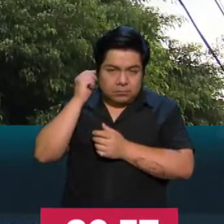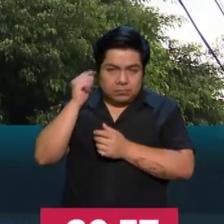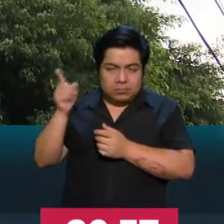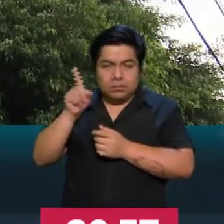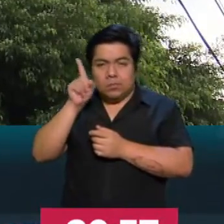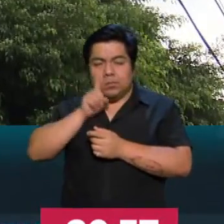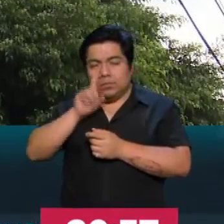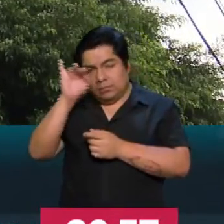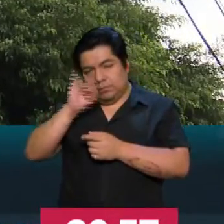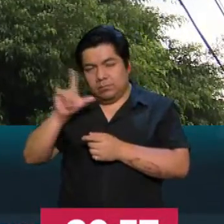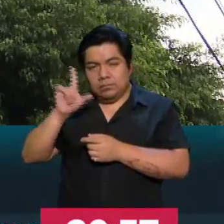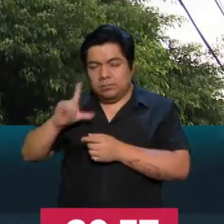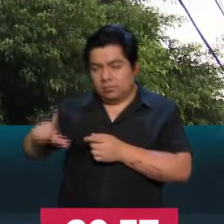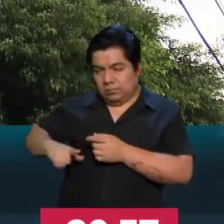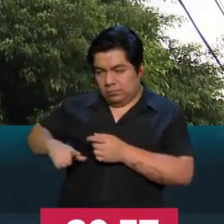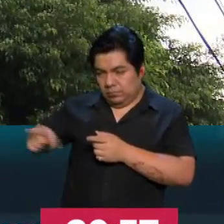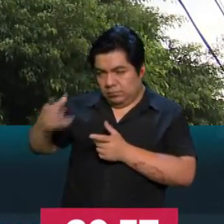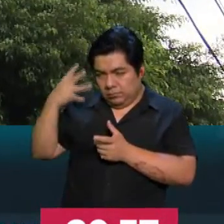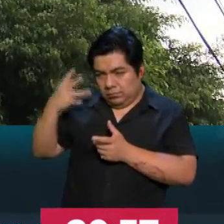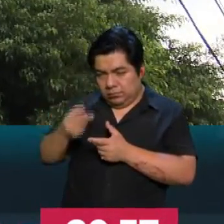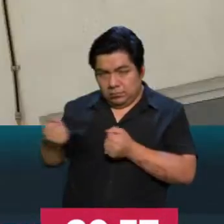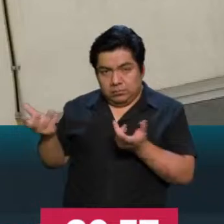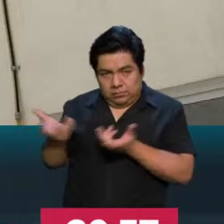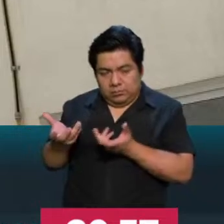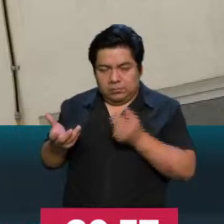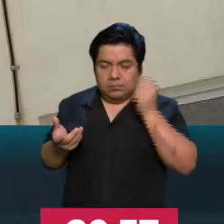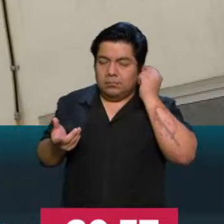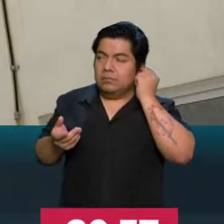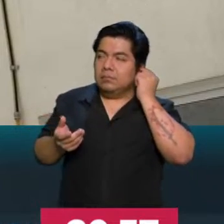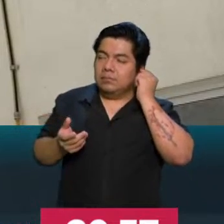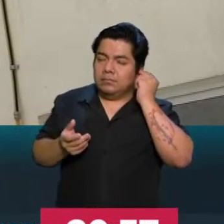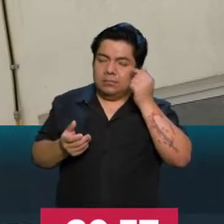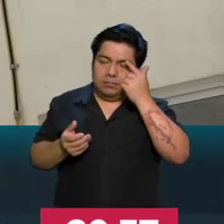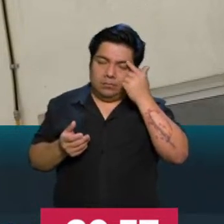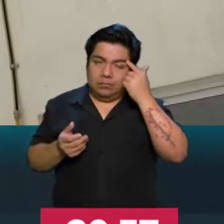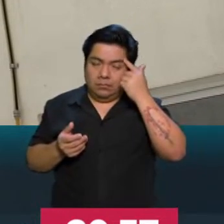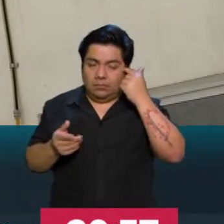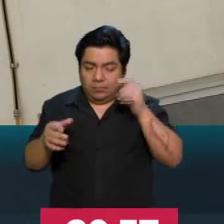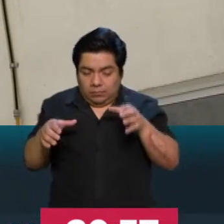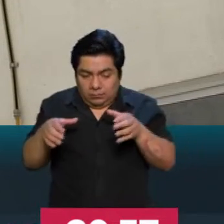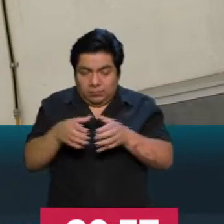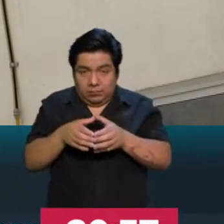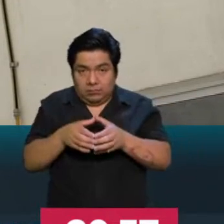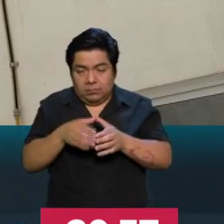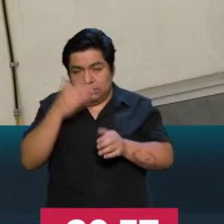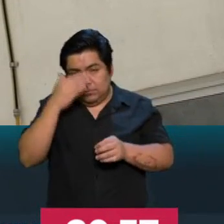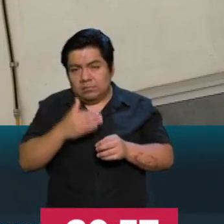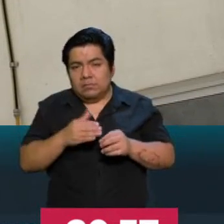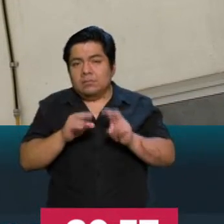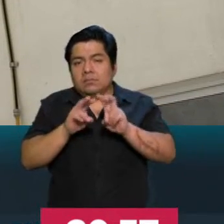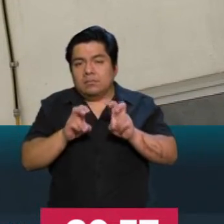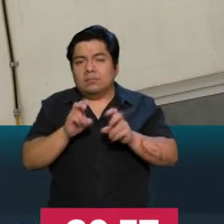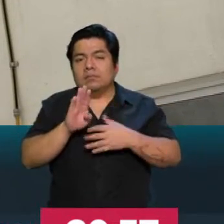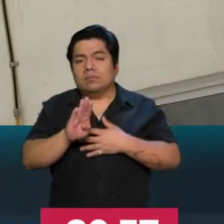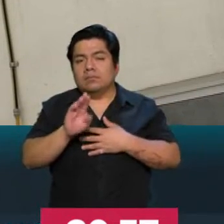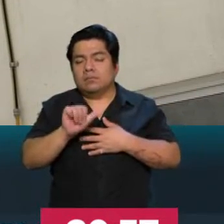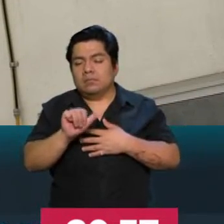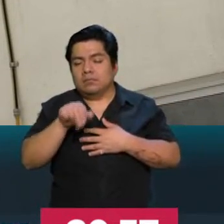Clara Brugada, y nos llevó a que en este instrumento llamado el Bando